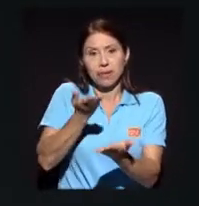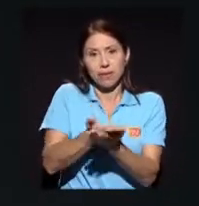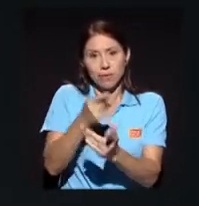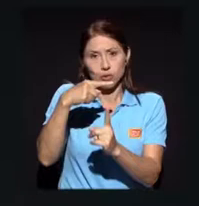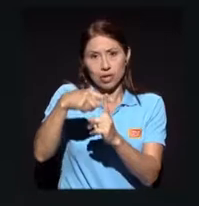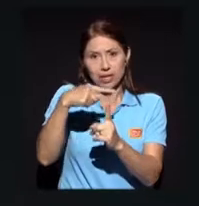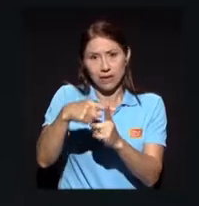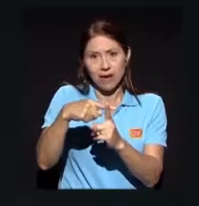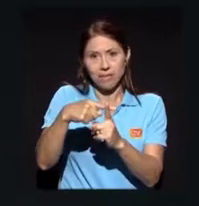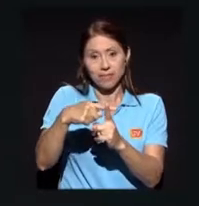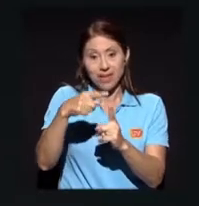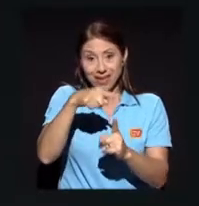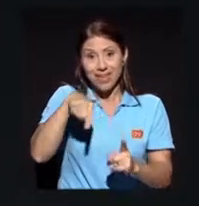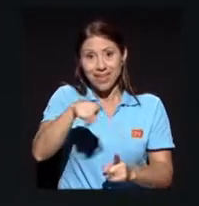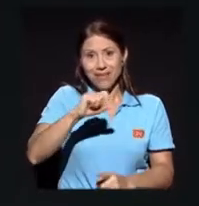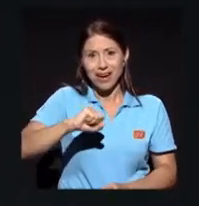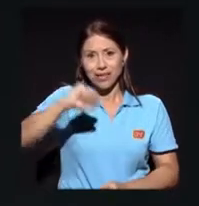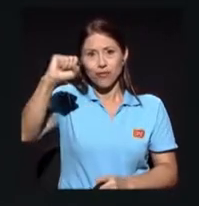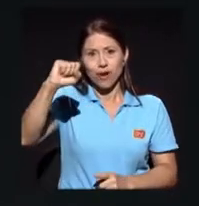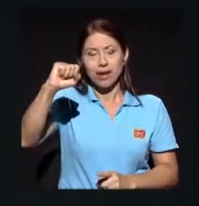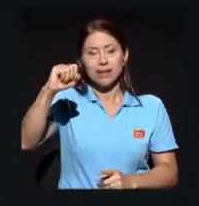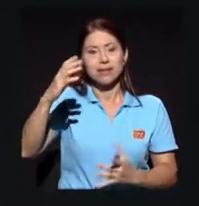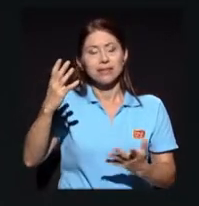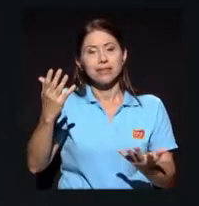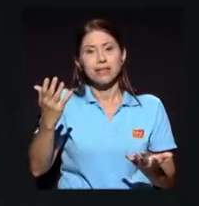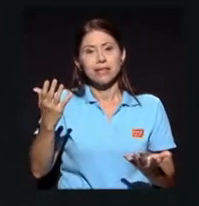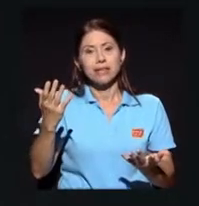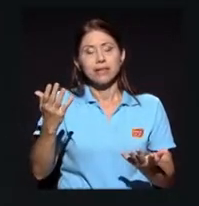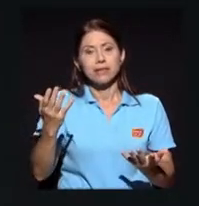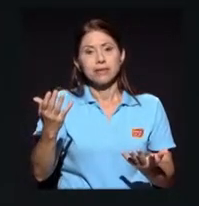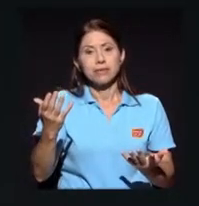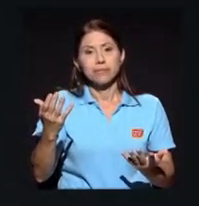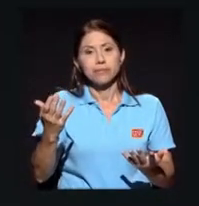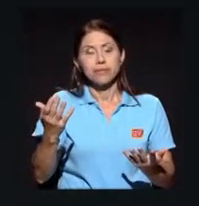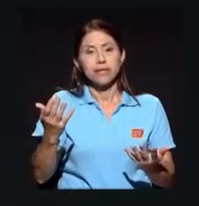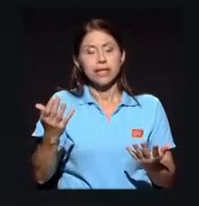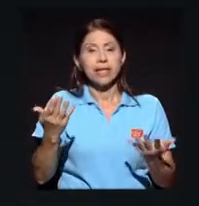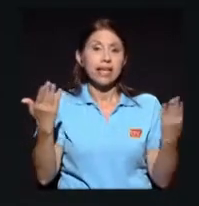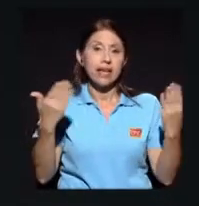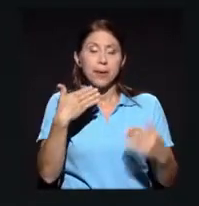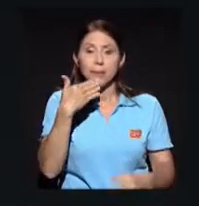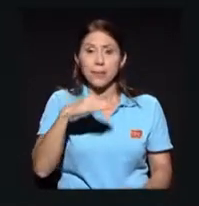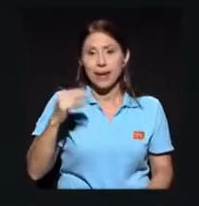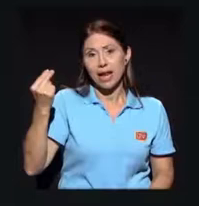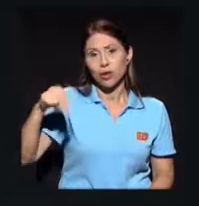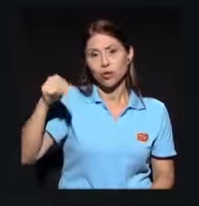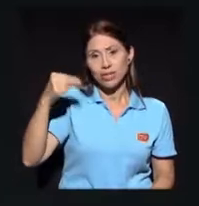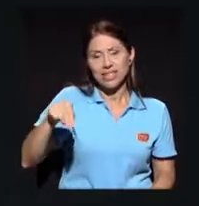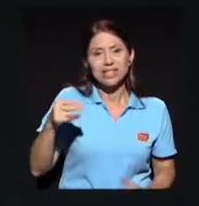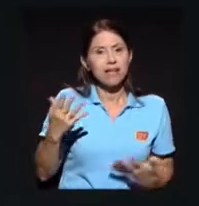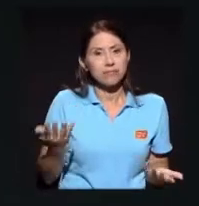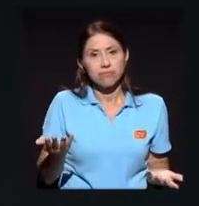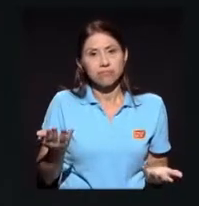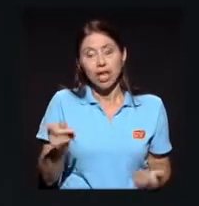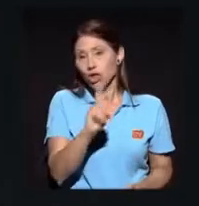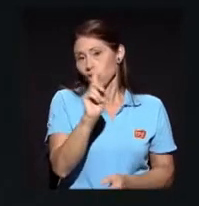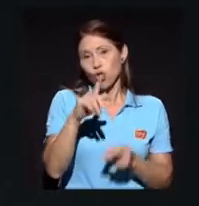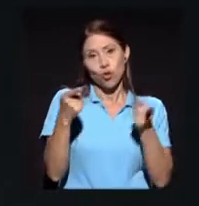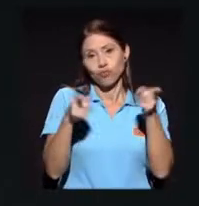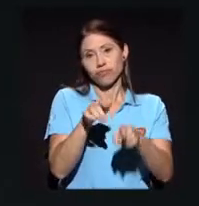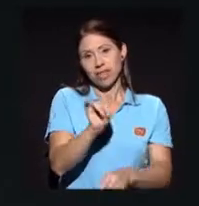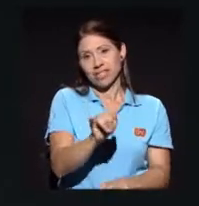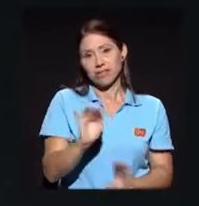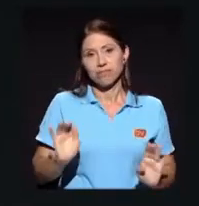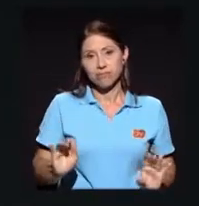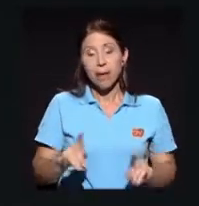y one action farc y la mala noticia es que no fue así pero